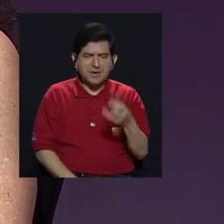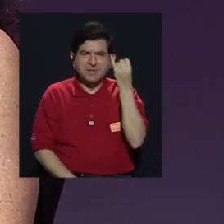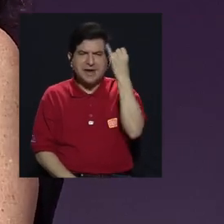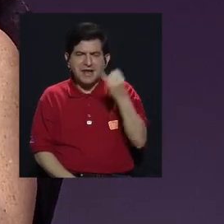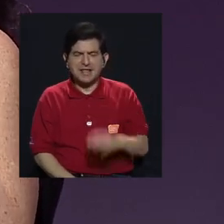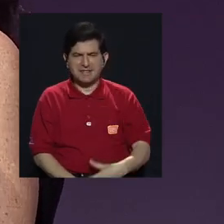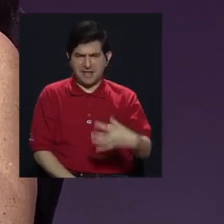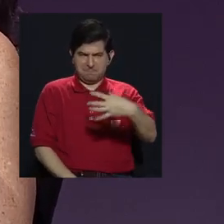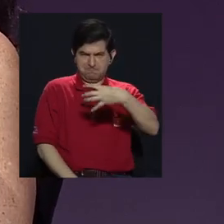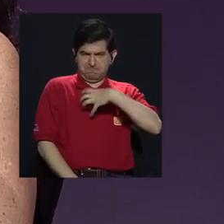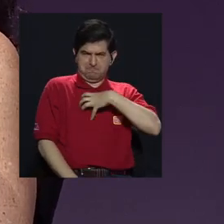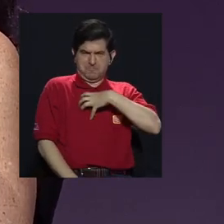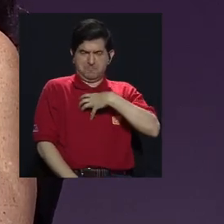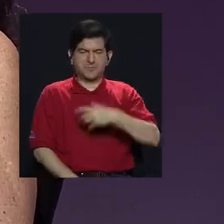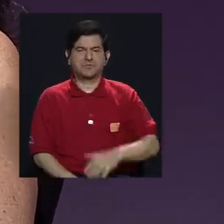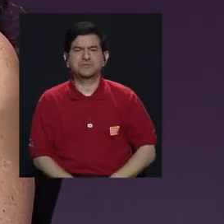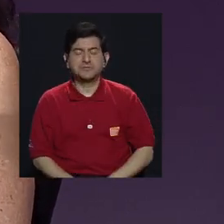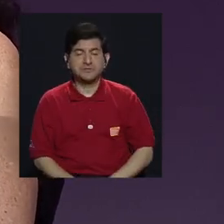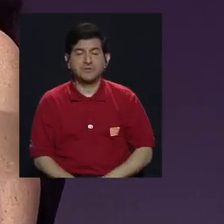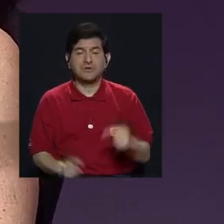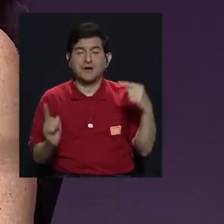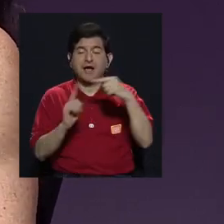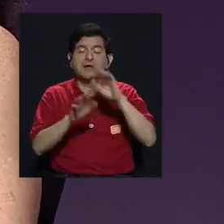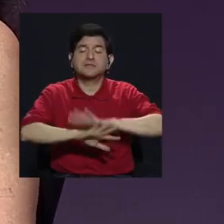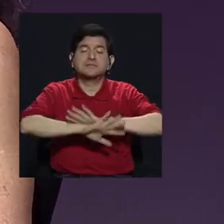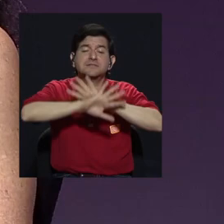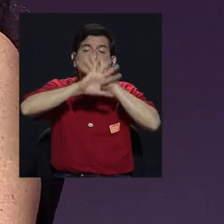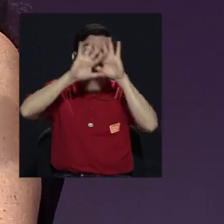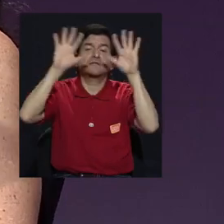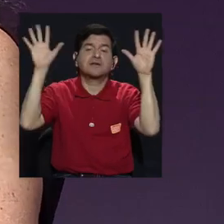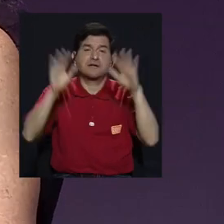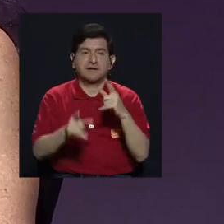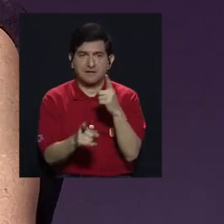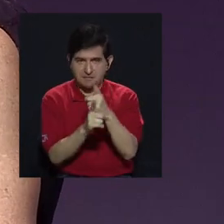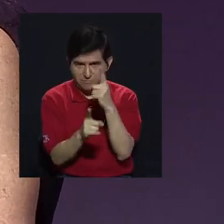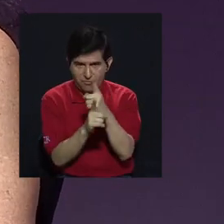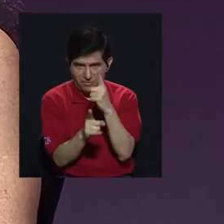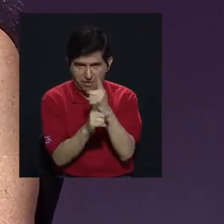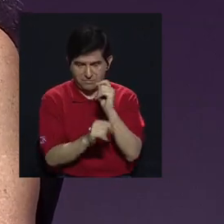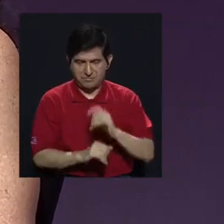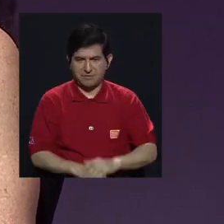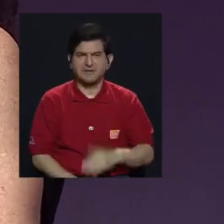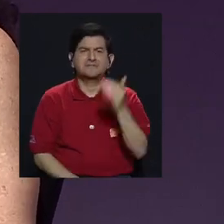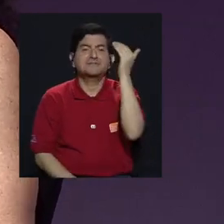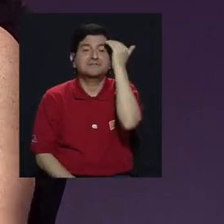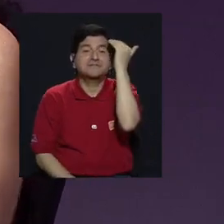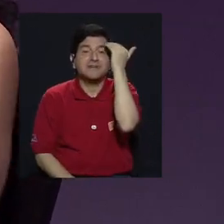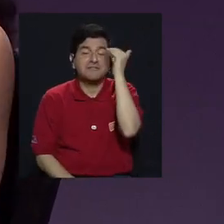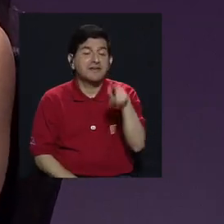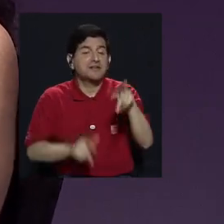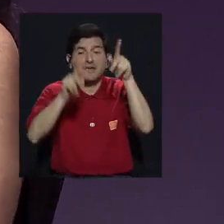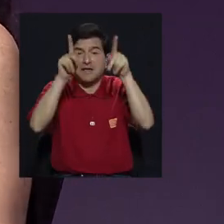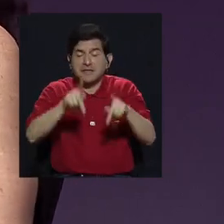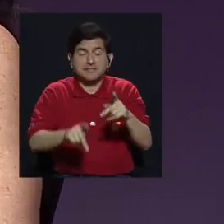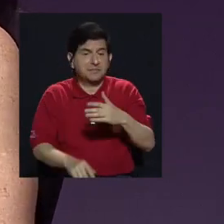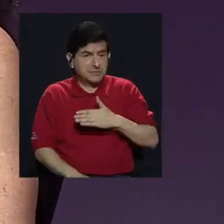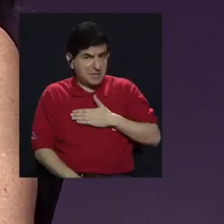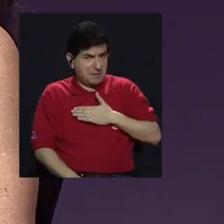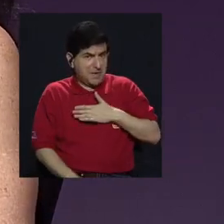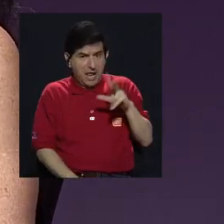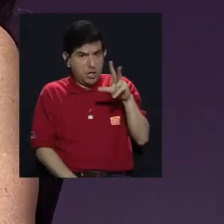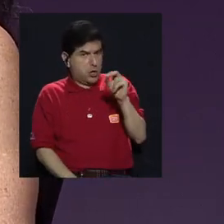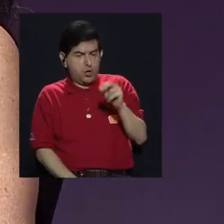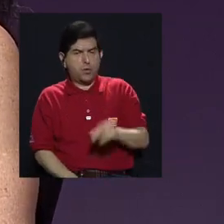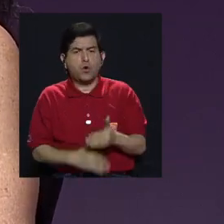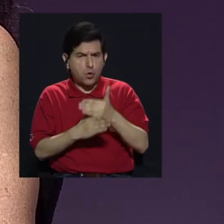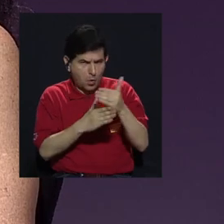posesiva y llegar a la claridad, que yo creo que es correcto, de saber que esa persona no es mía.